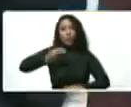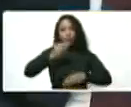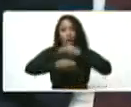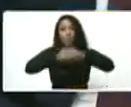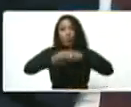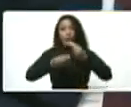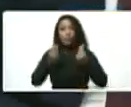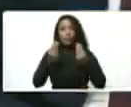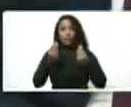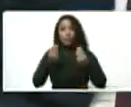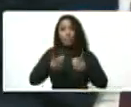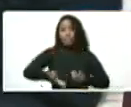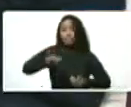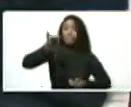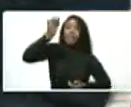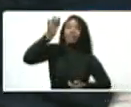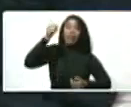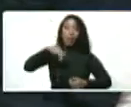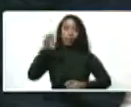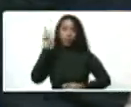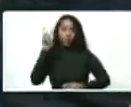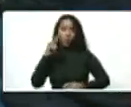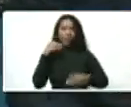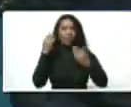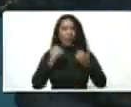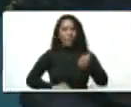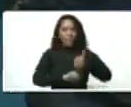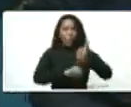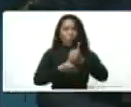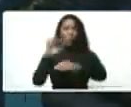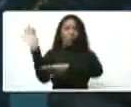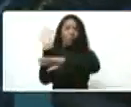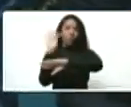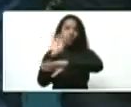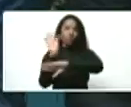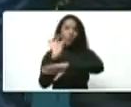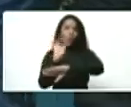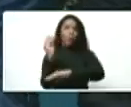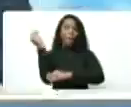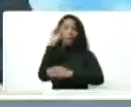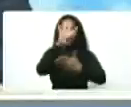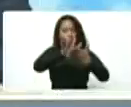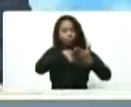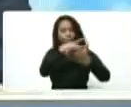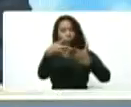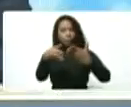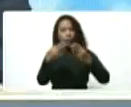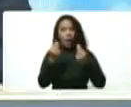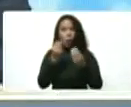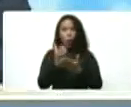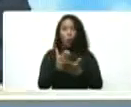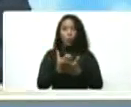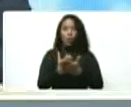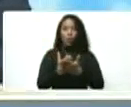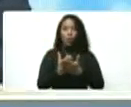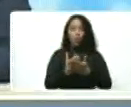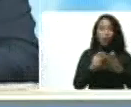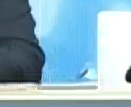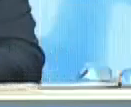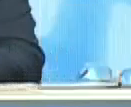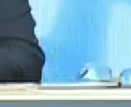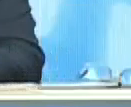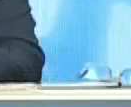riqueza, que sustenten el funcionamiento macroeconómico y económico en general